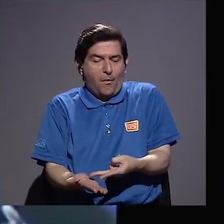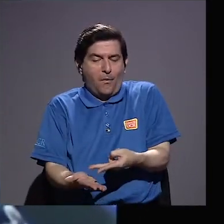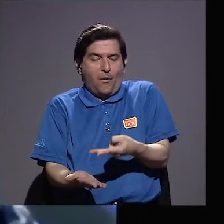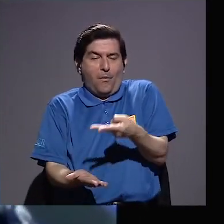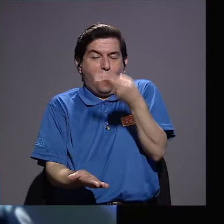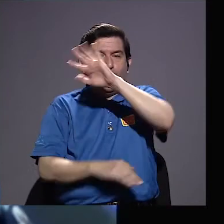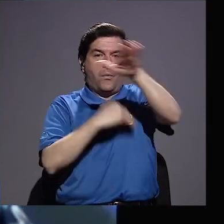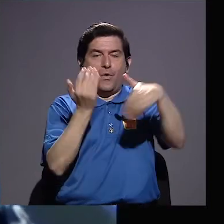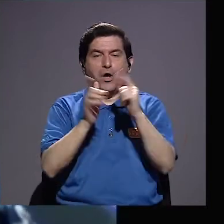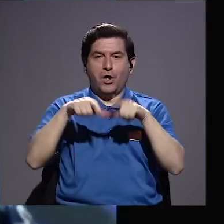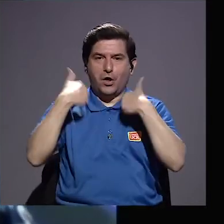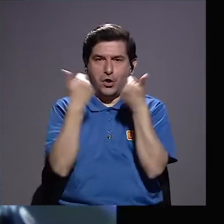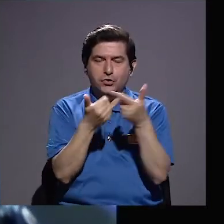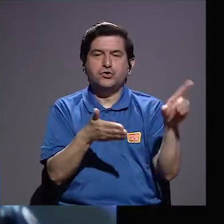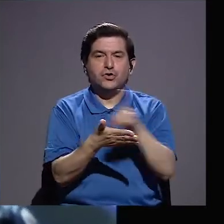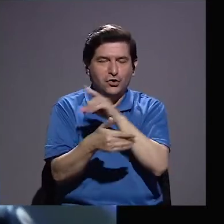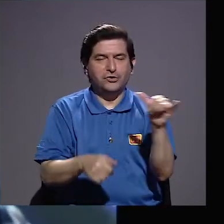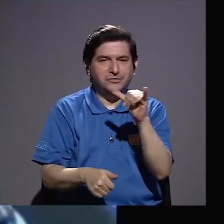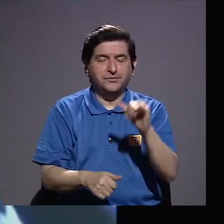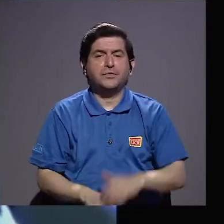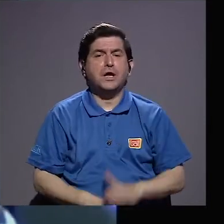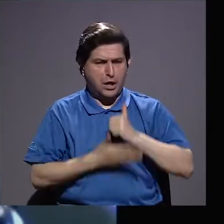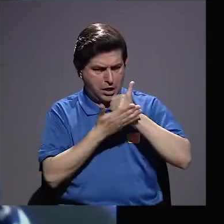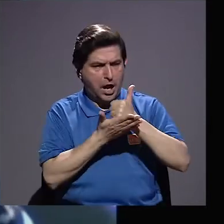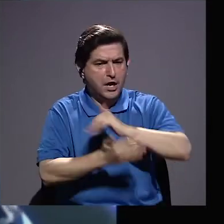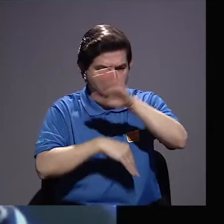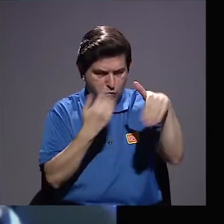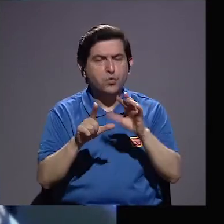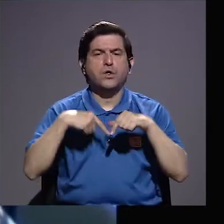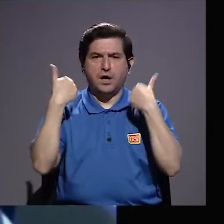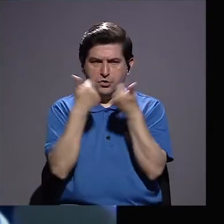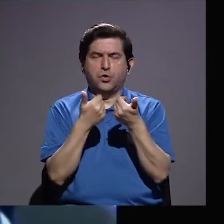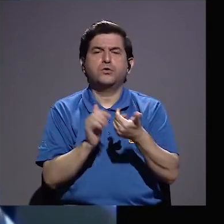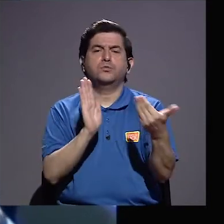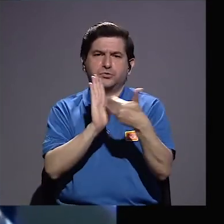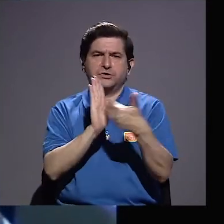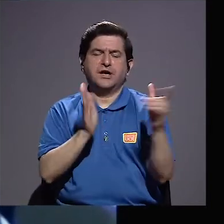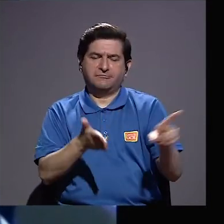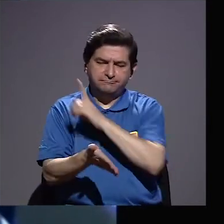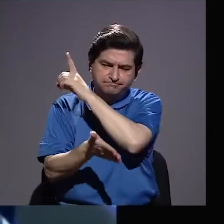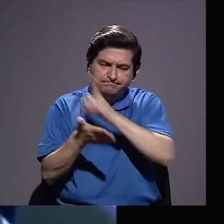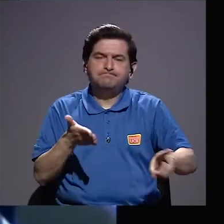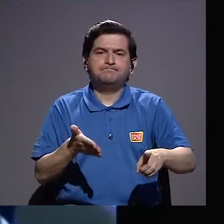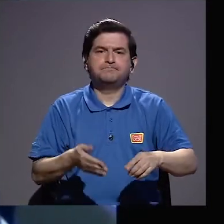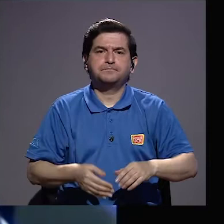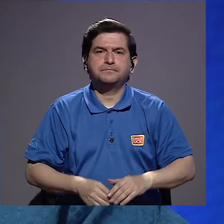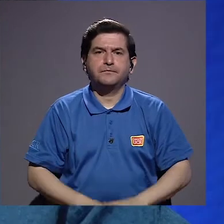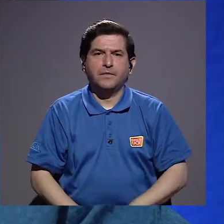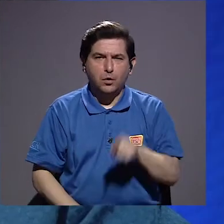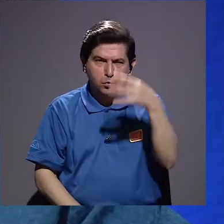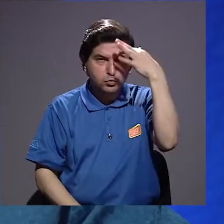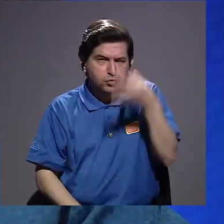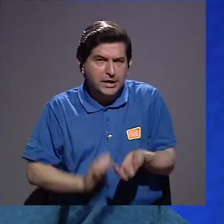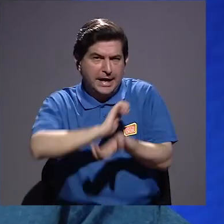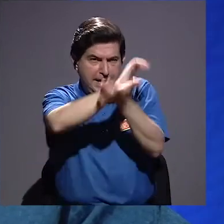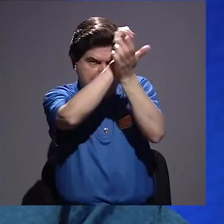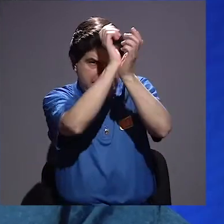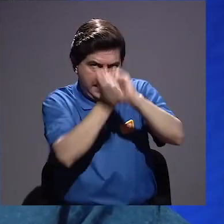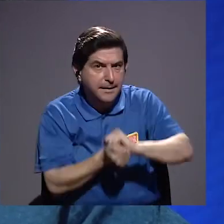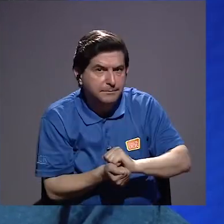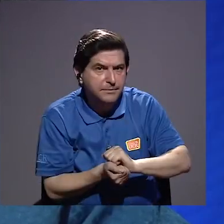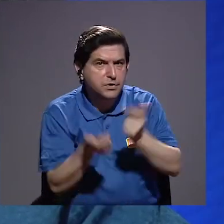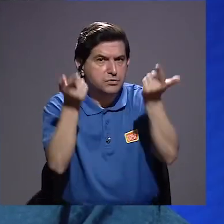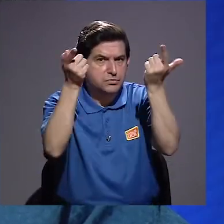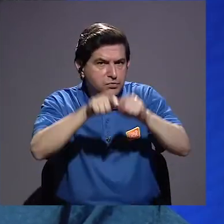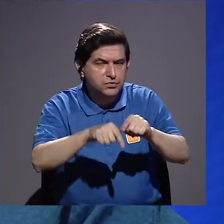y eso enriquece a todos los grupos discriminados y le favorece a todos los grupos discriminados. ¿Considera que se han